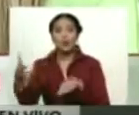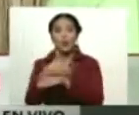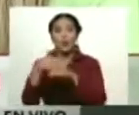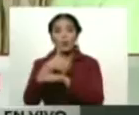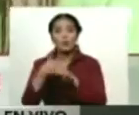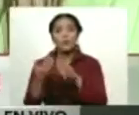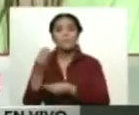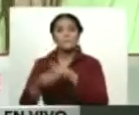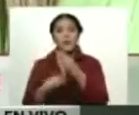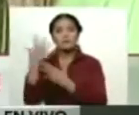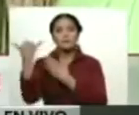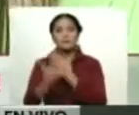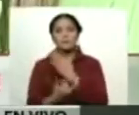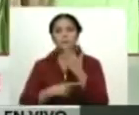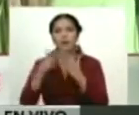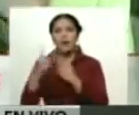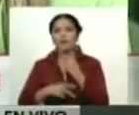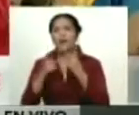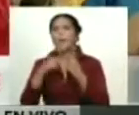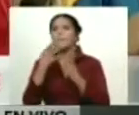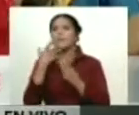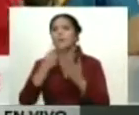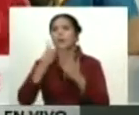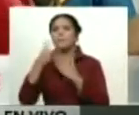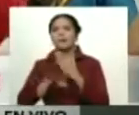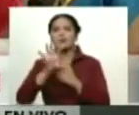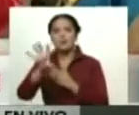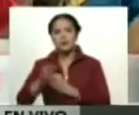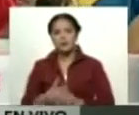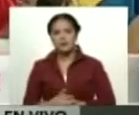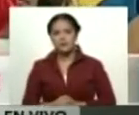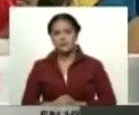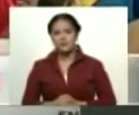desarrollar los planes, por ejemplo, el plan de la patria. Bueno, ahí